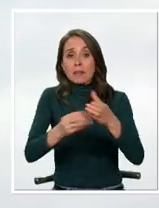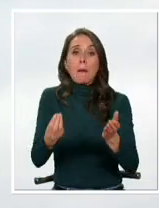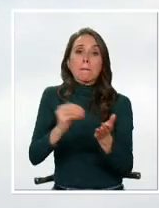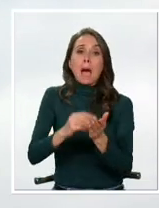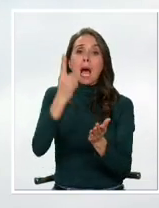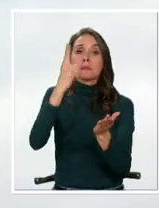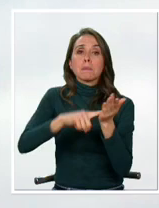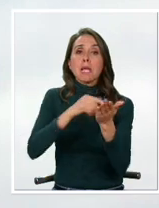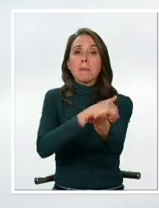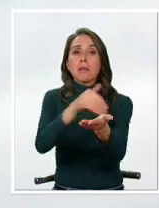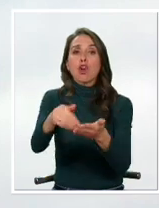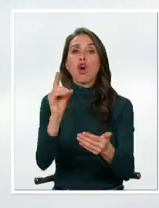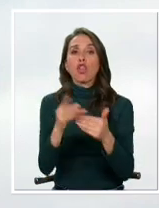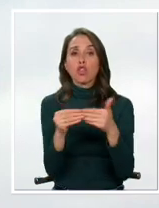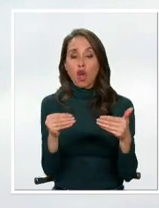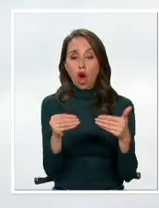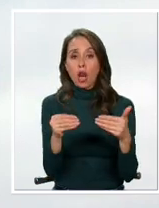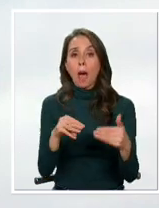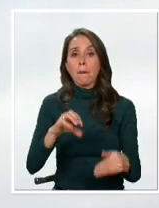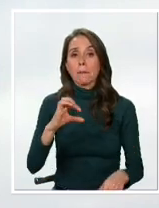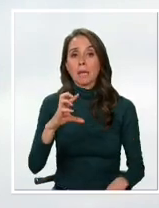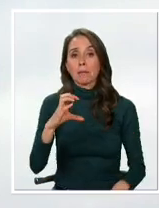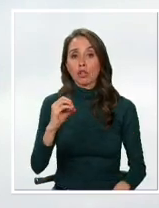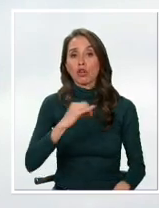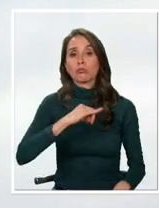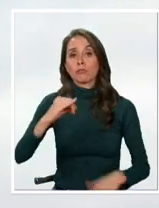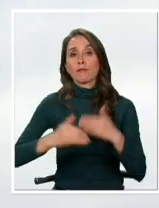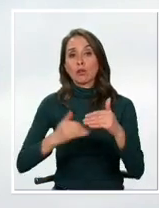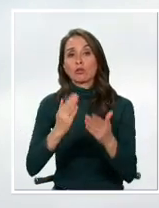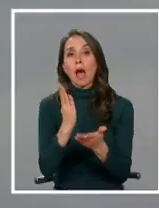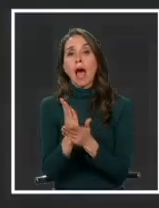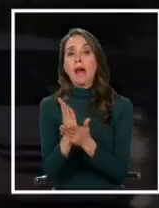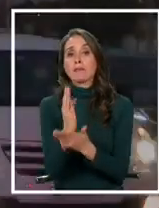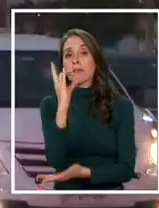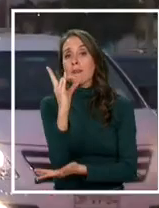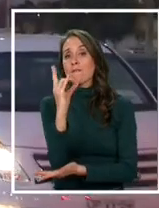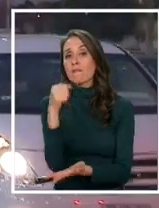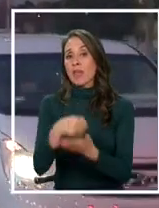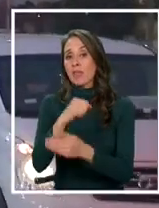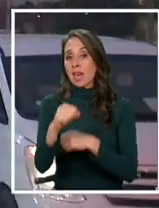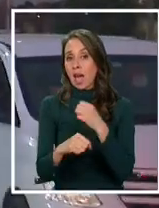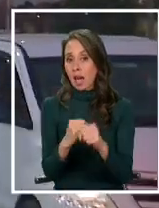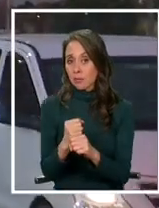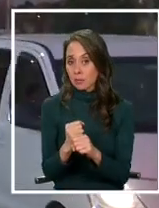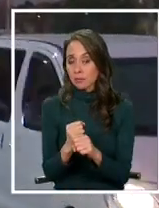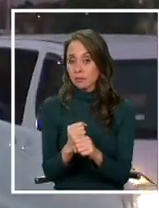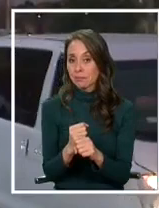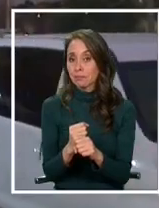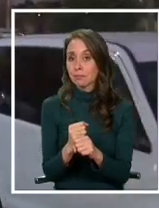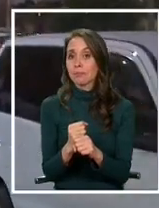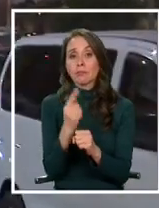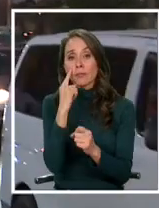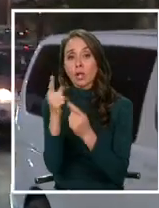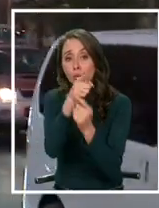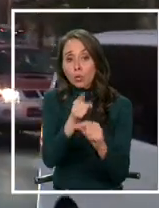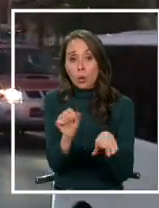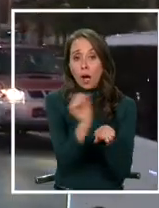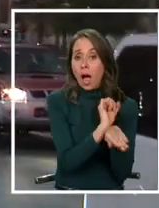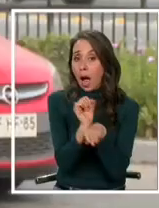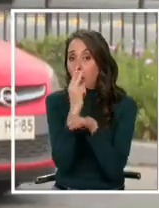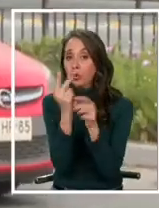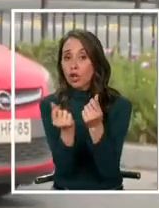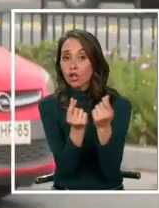más para que el merco siga funcionando de aquí a fin de año por ahora Solo queda cotizar en el